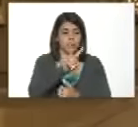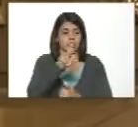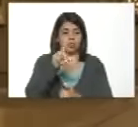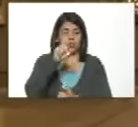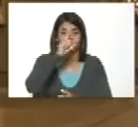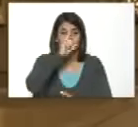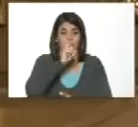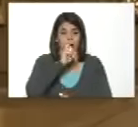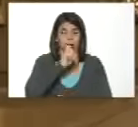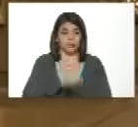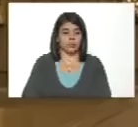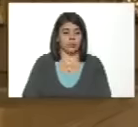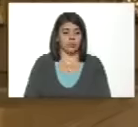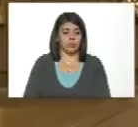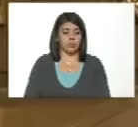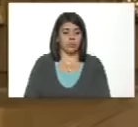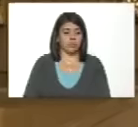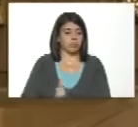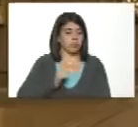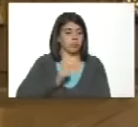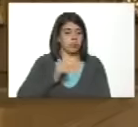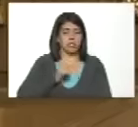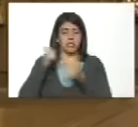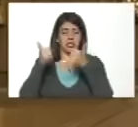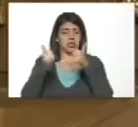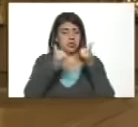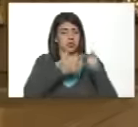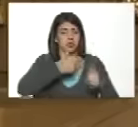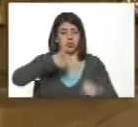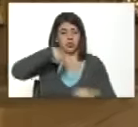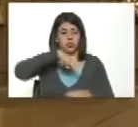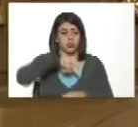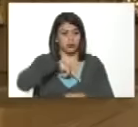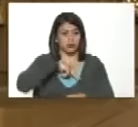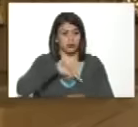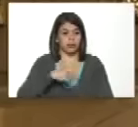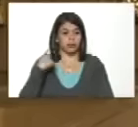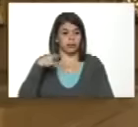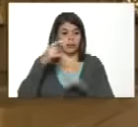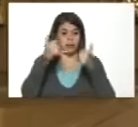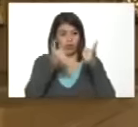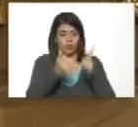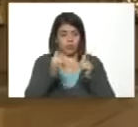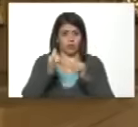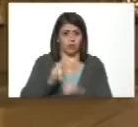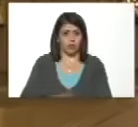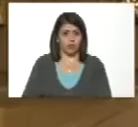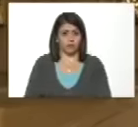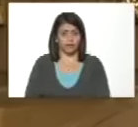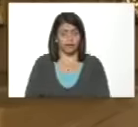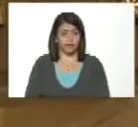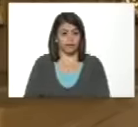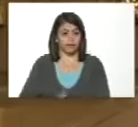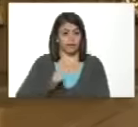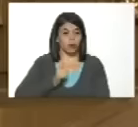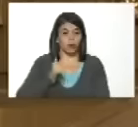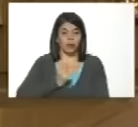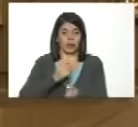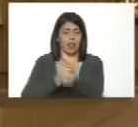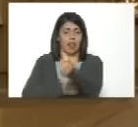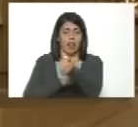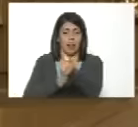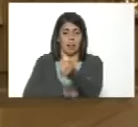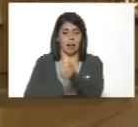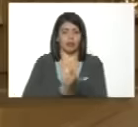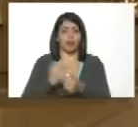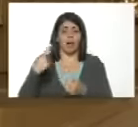años, como cualquier hijo de nosotros, los que tenemos hijos, como cualquier hermano nuestro, los